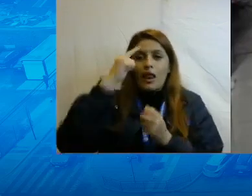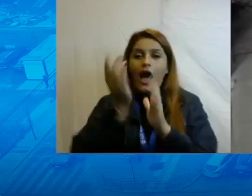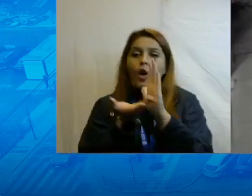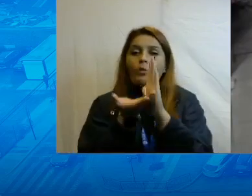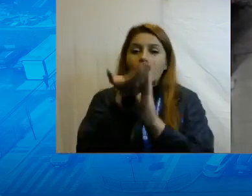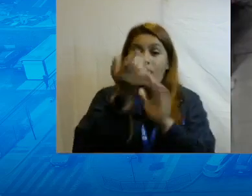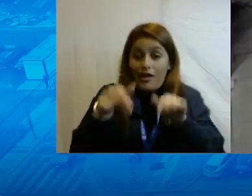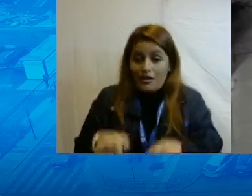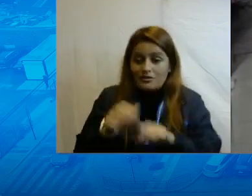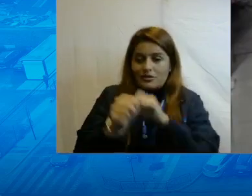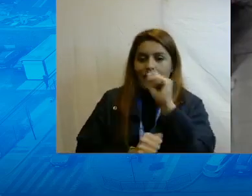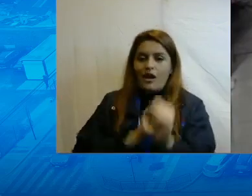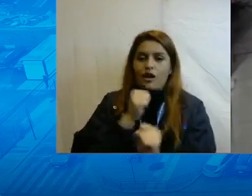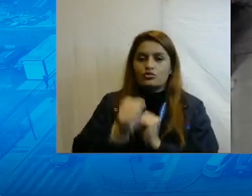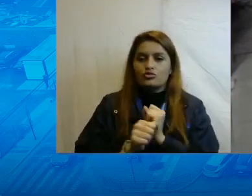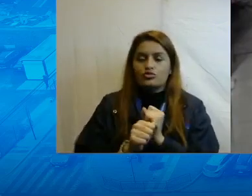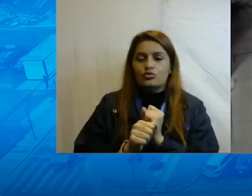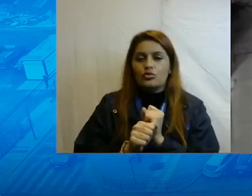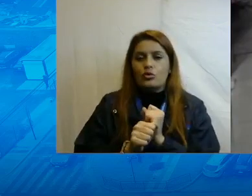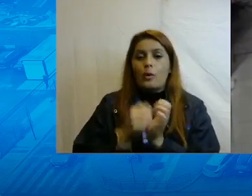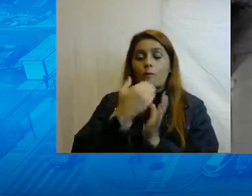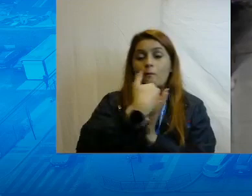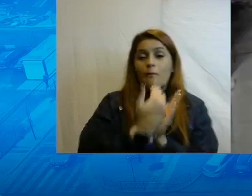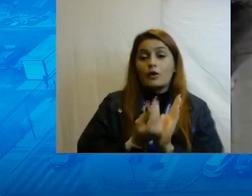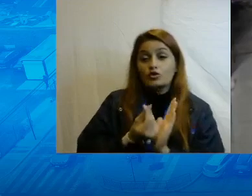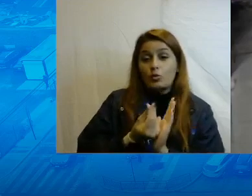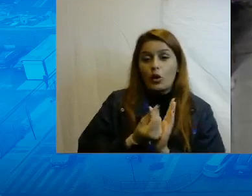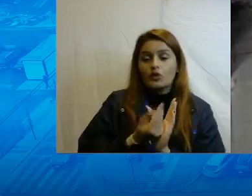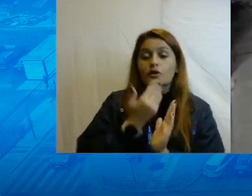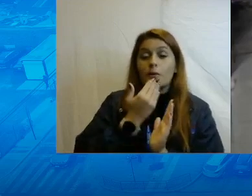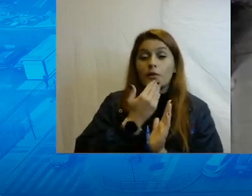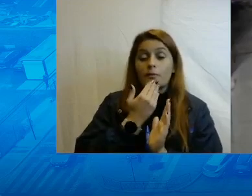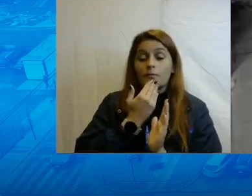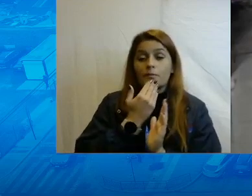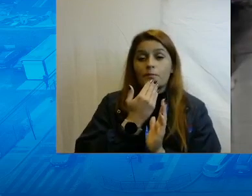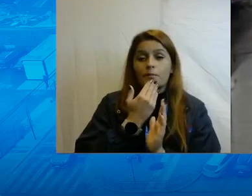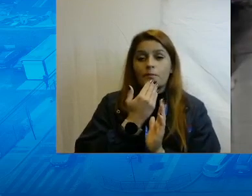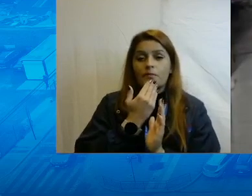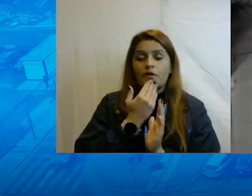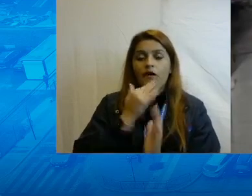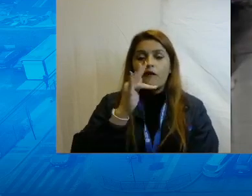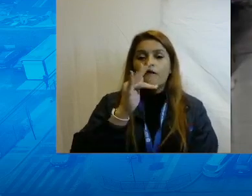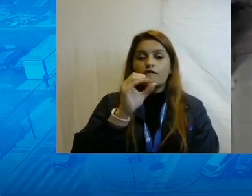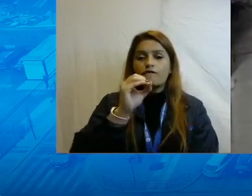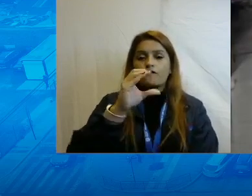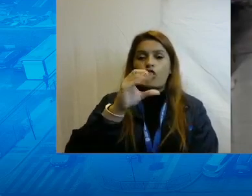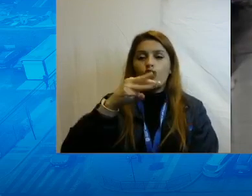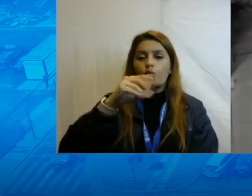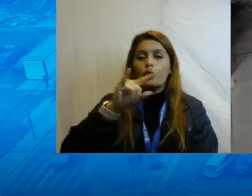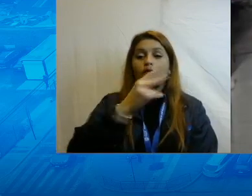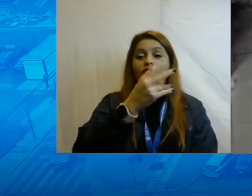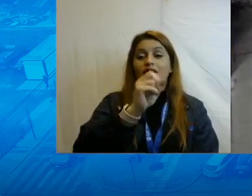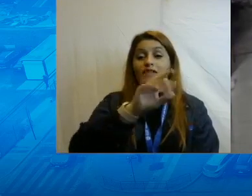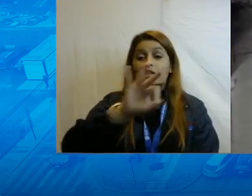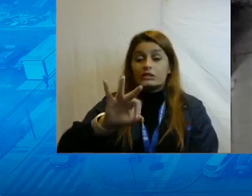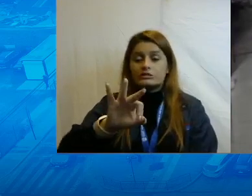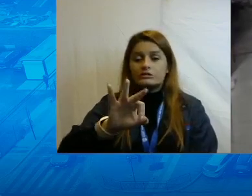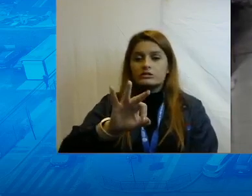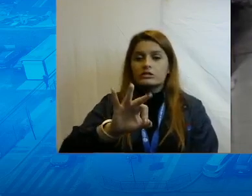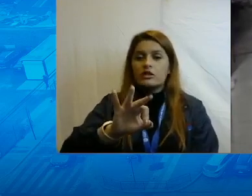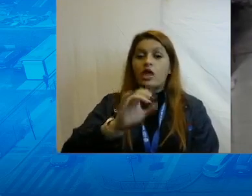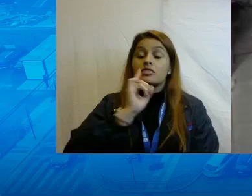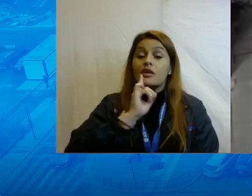también este año el presupuesto también de lo que es el FOCMU 2023, y en lo cual van a